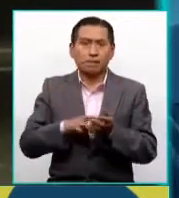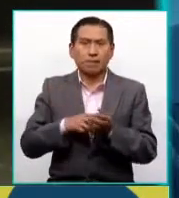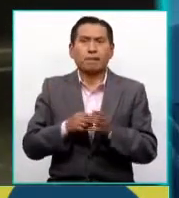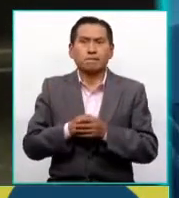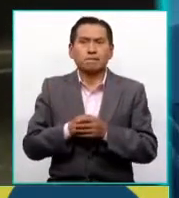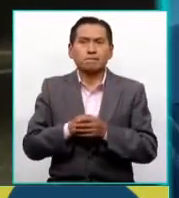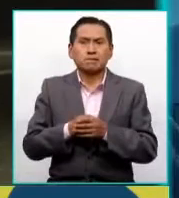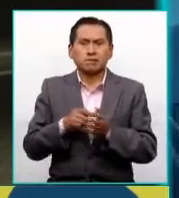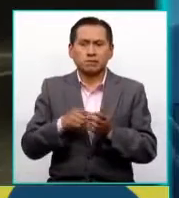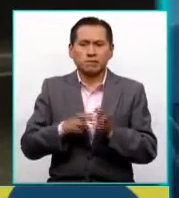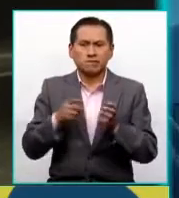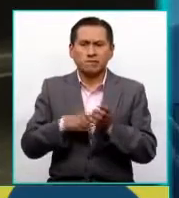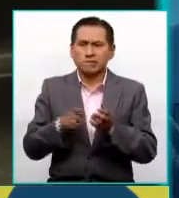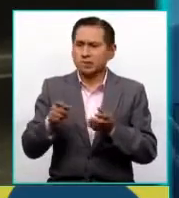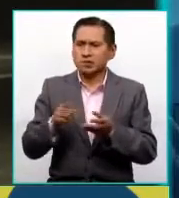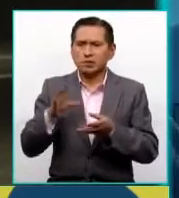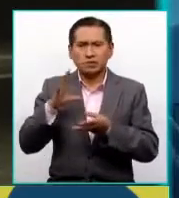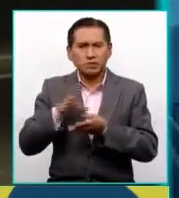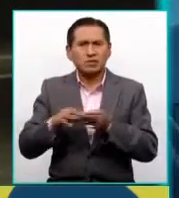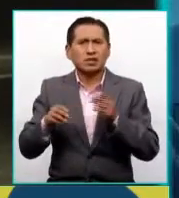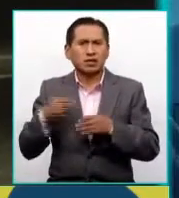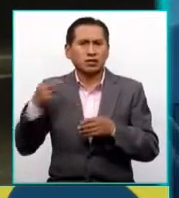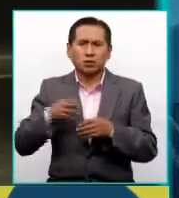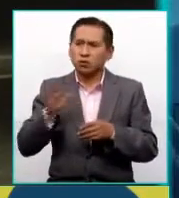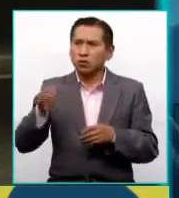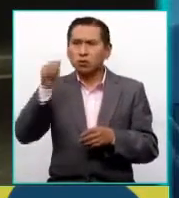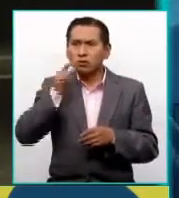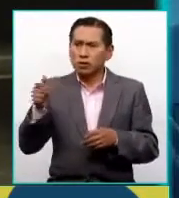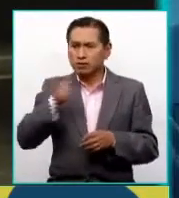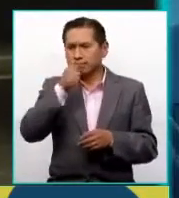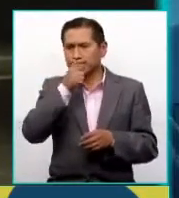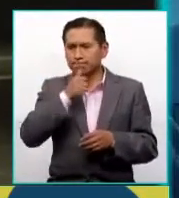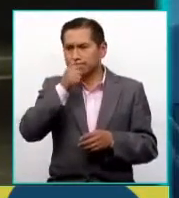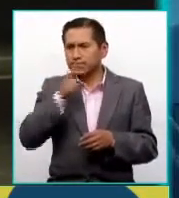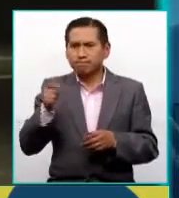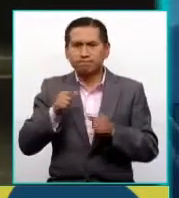este carácter, hablar de esta historia, de esta mujer que resiste,